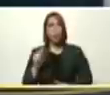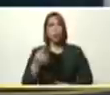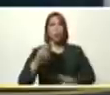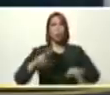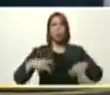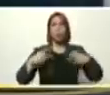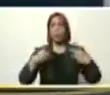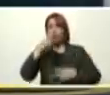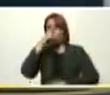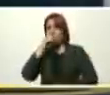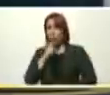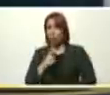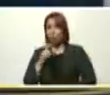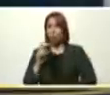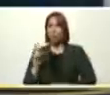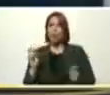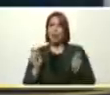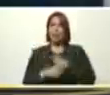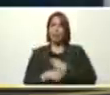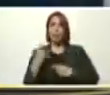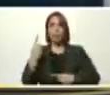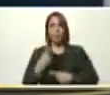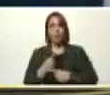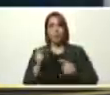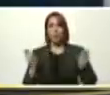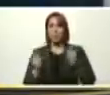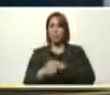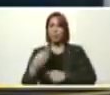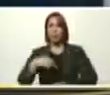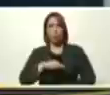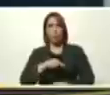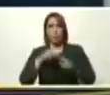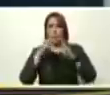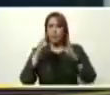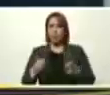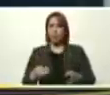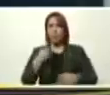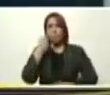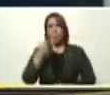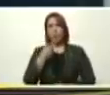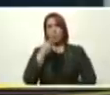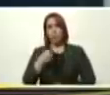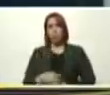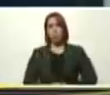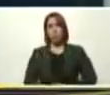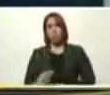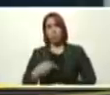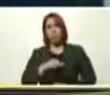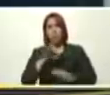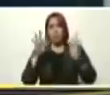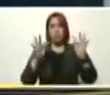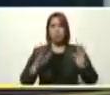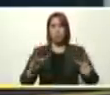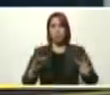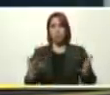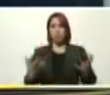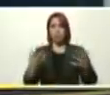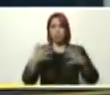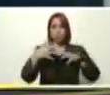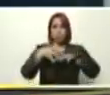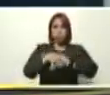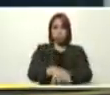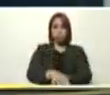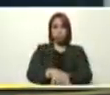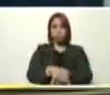de cambio. Y debemos cambiar nuestros métodos políticos, nuestras formas de articularnos con el